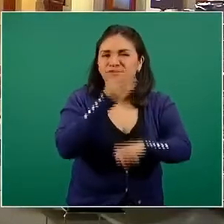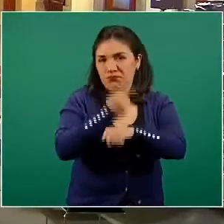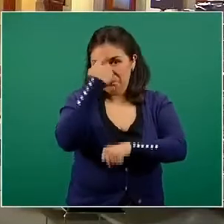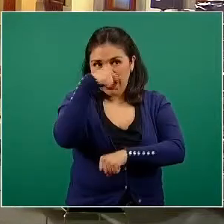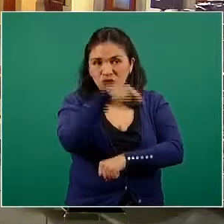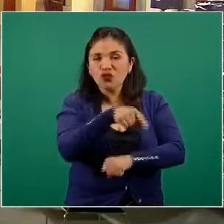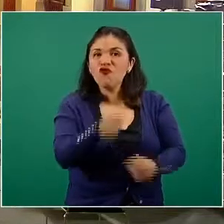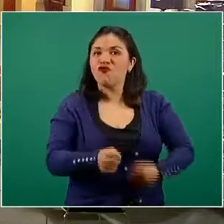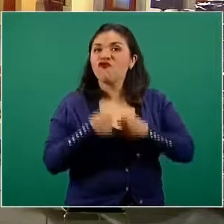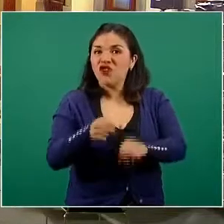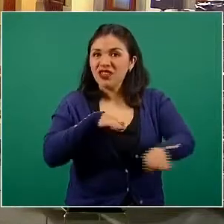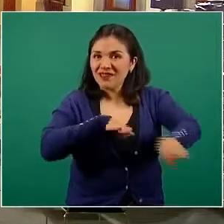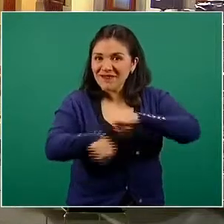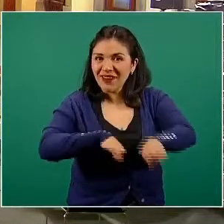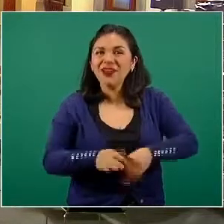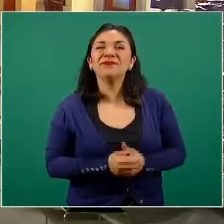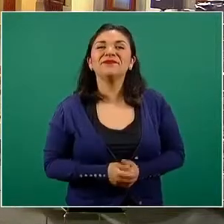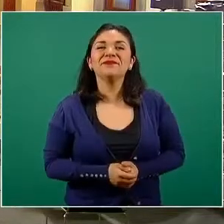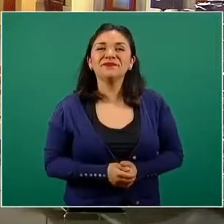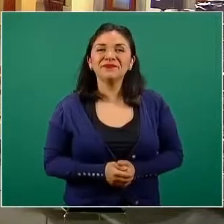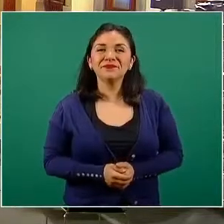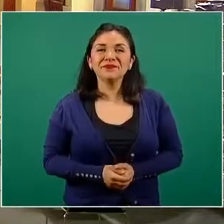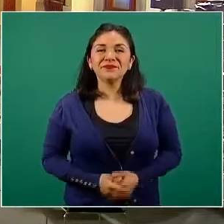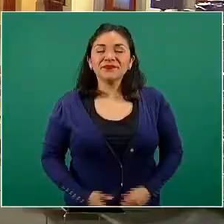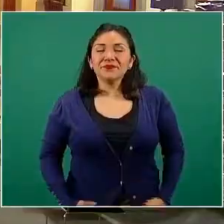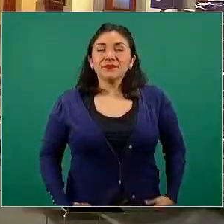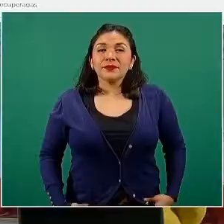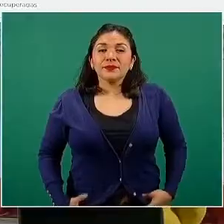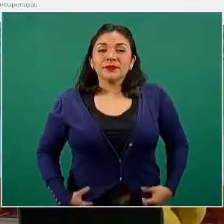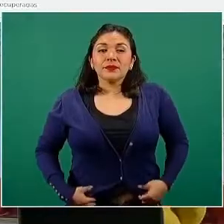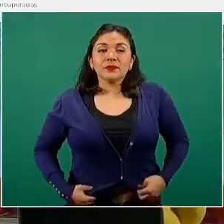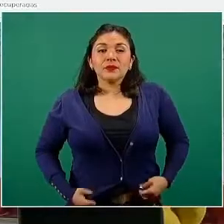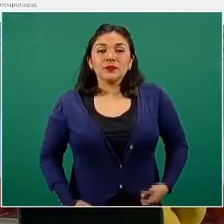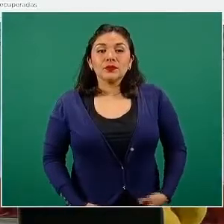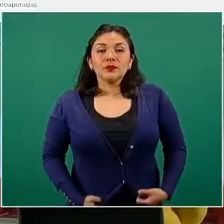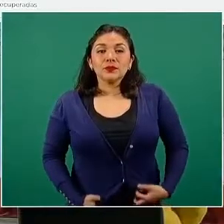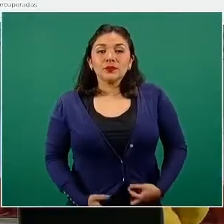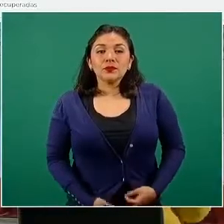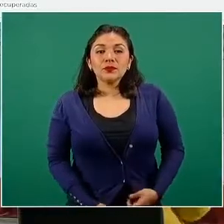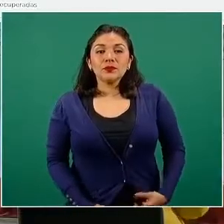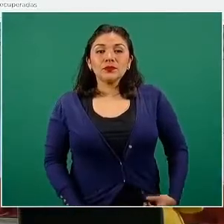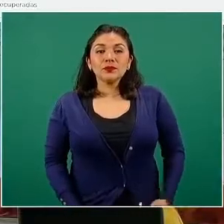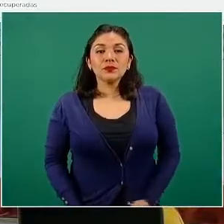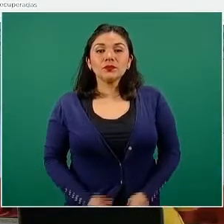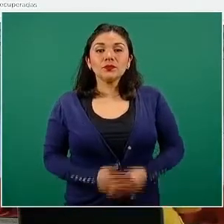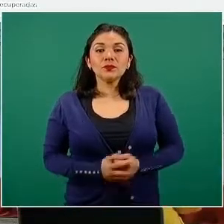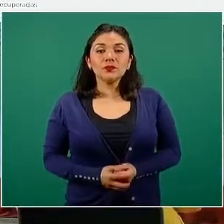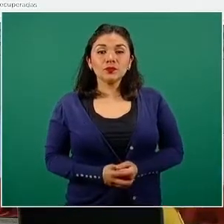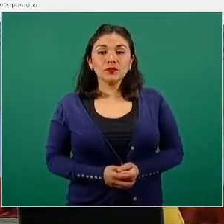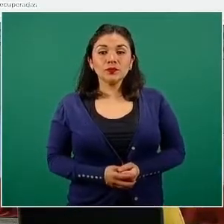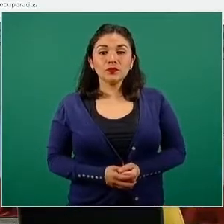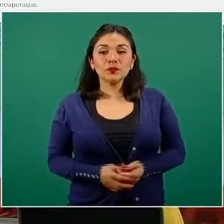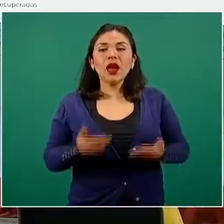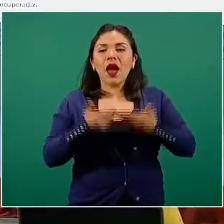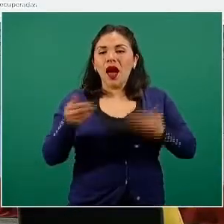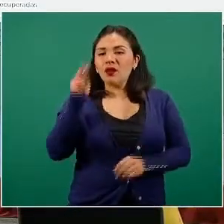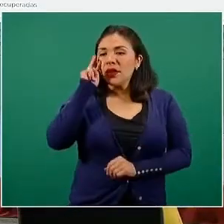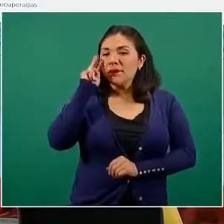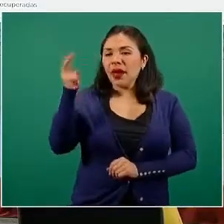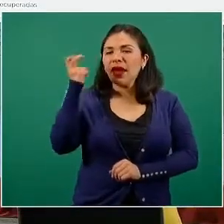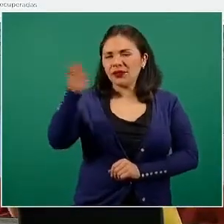impacto. Vamos a la siguiente. La siguiente es la diapositiva, que también ya